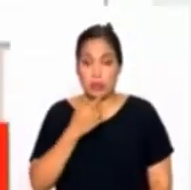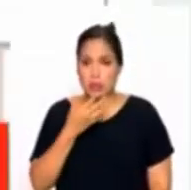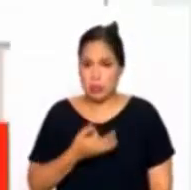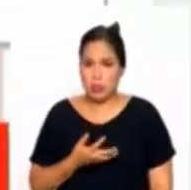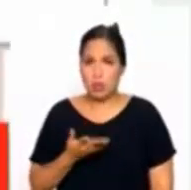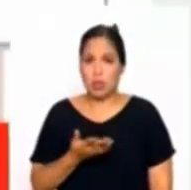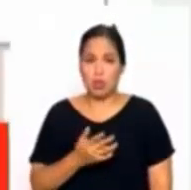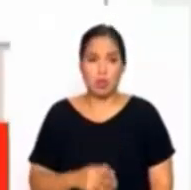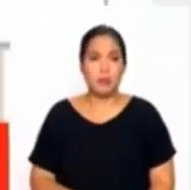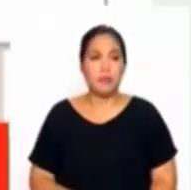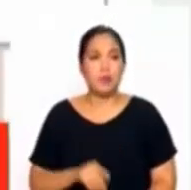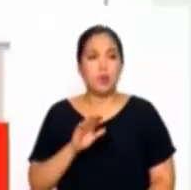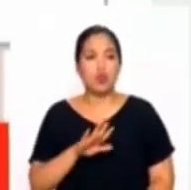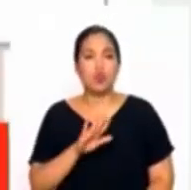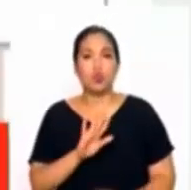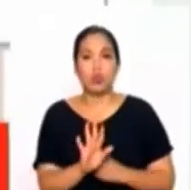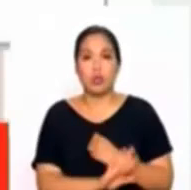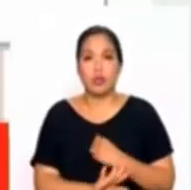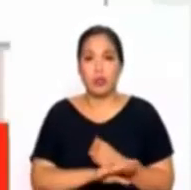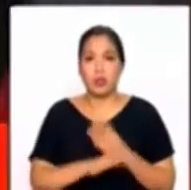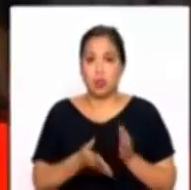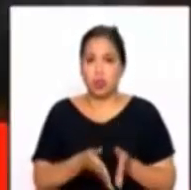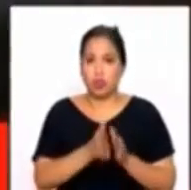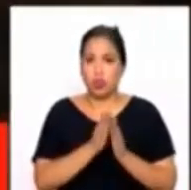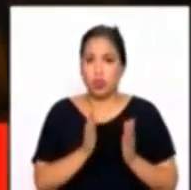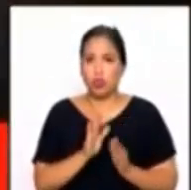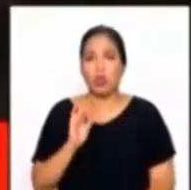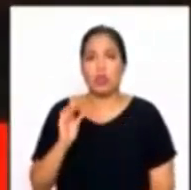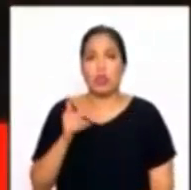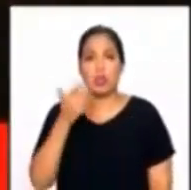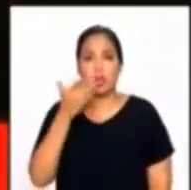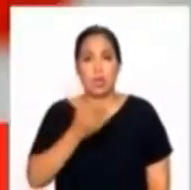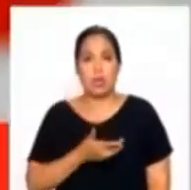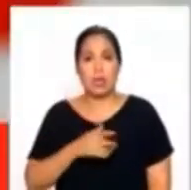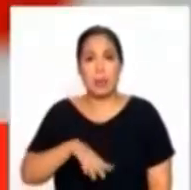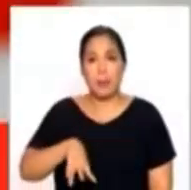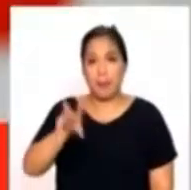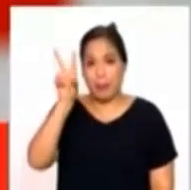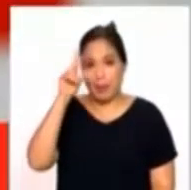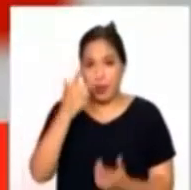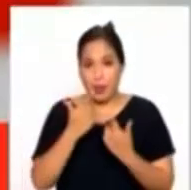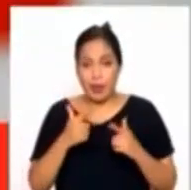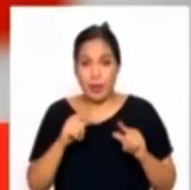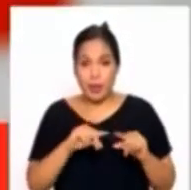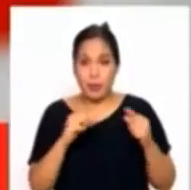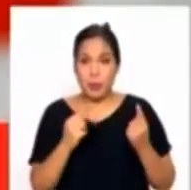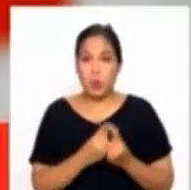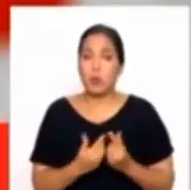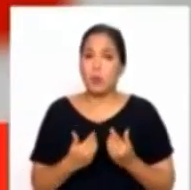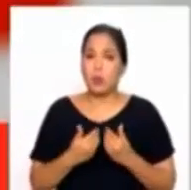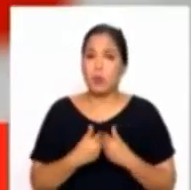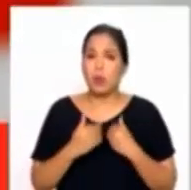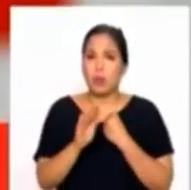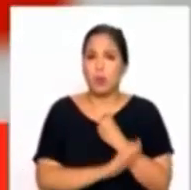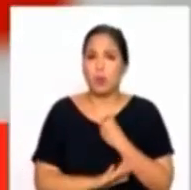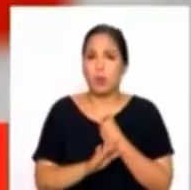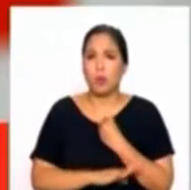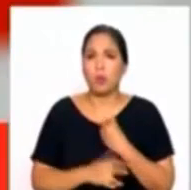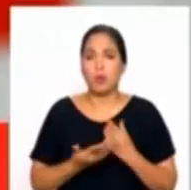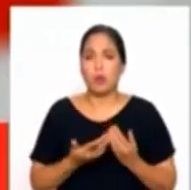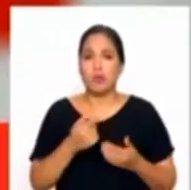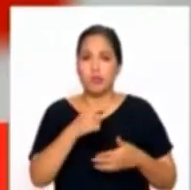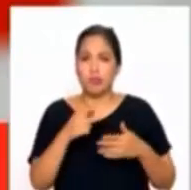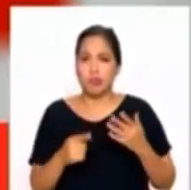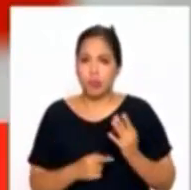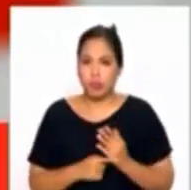la apelación planteada por su defensa, que solicitaba que el líder de Perú Libre cumpla solo con una medida de comparecencia con restricciones.